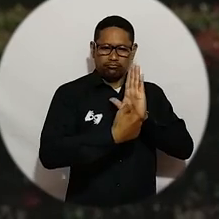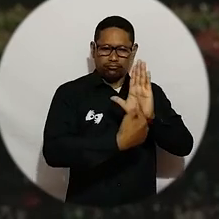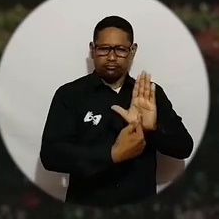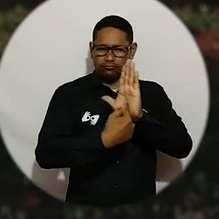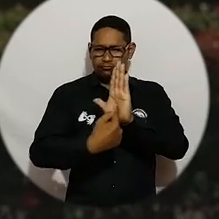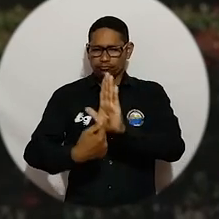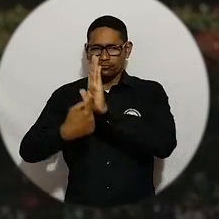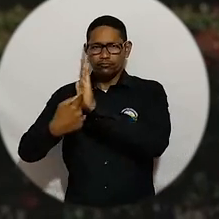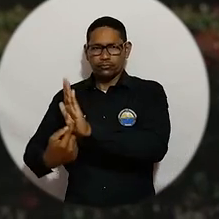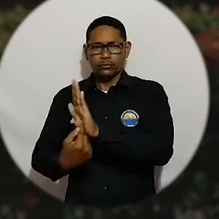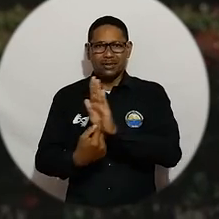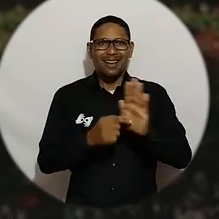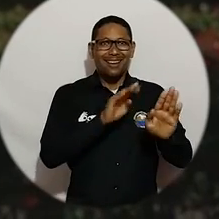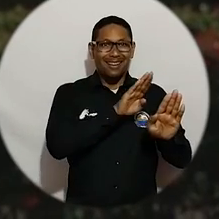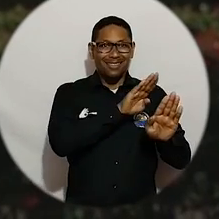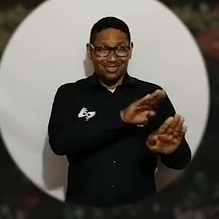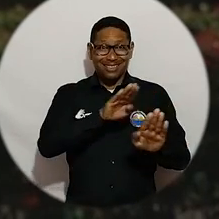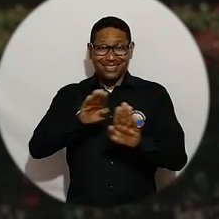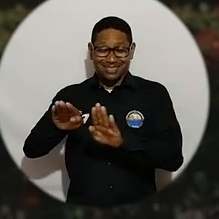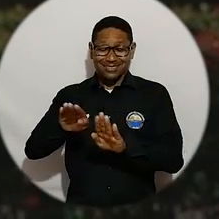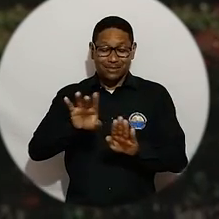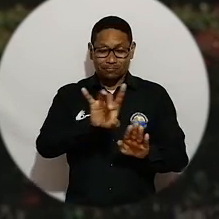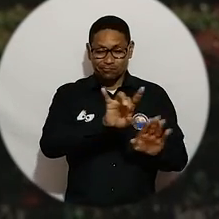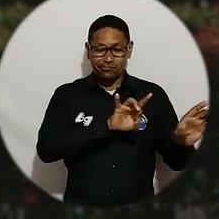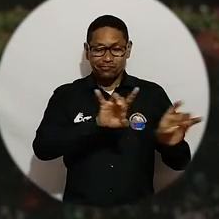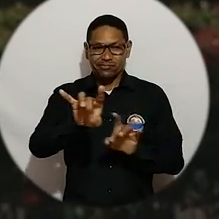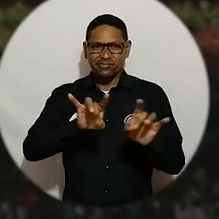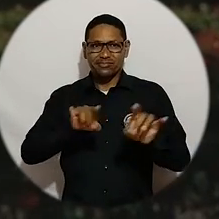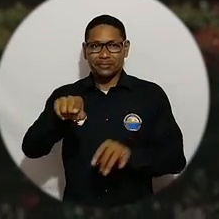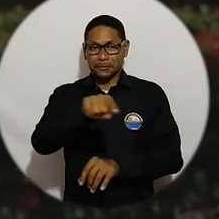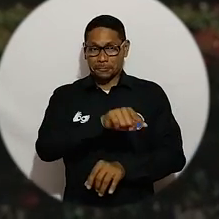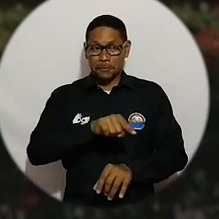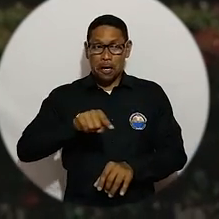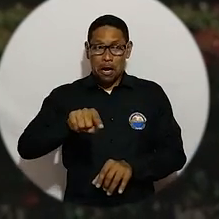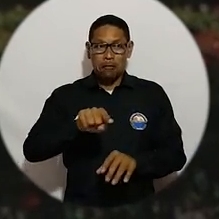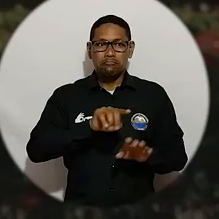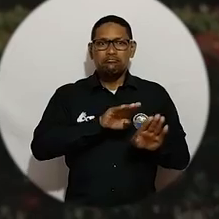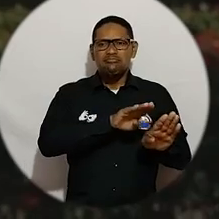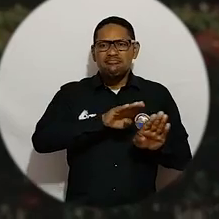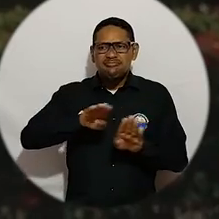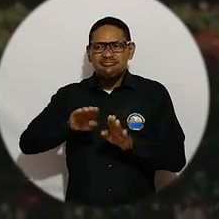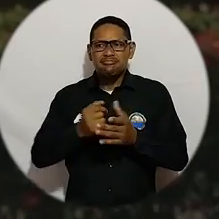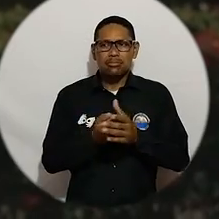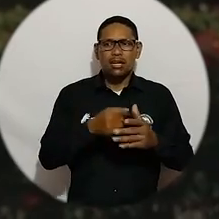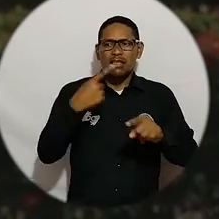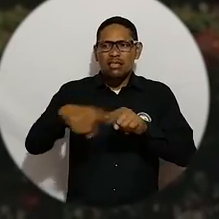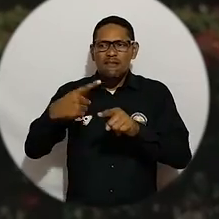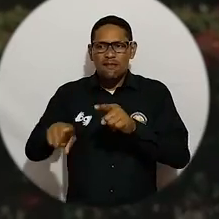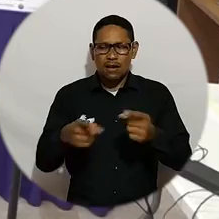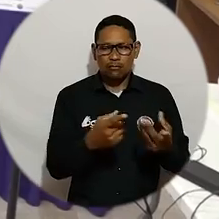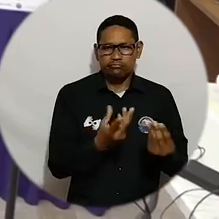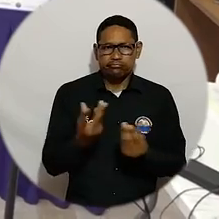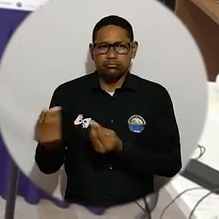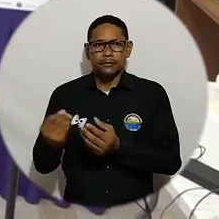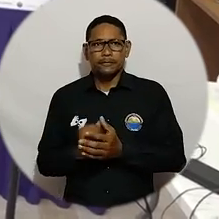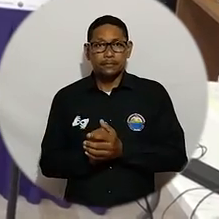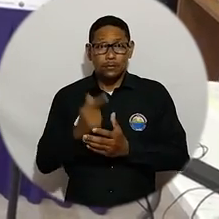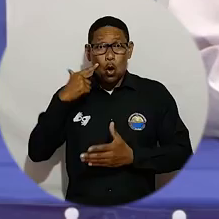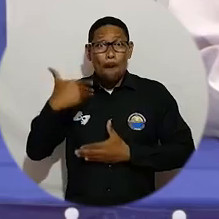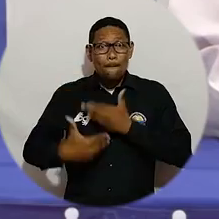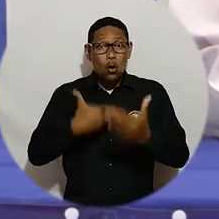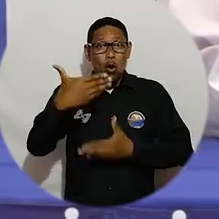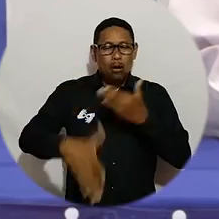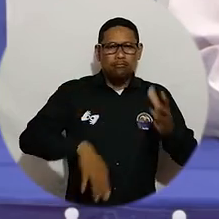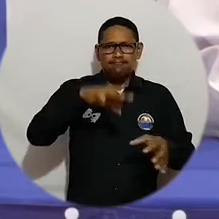a las diferentes personas seleccionadas para representarnos en los diferentes órganos. El proceso de